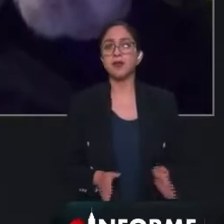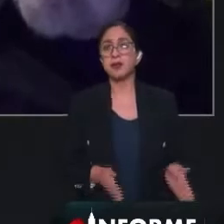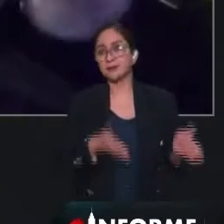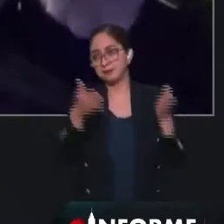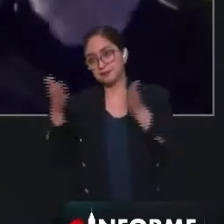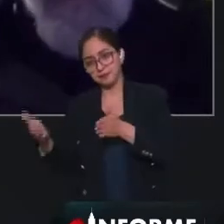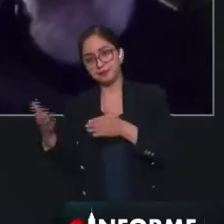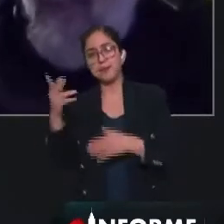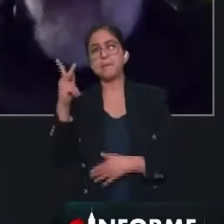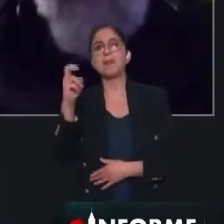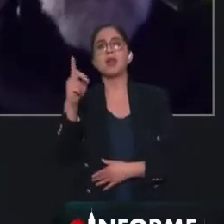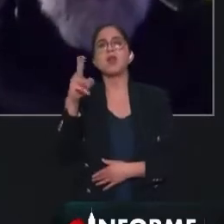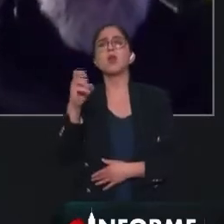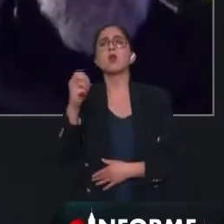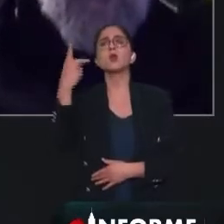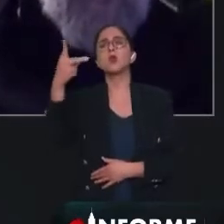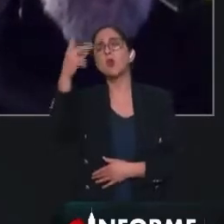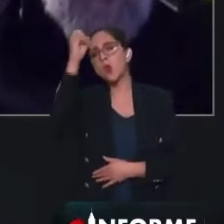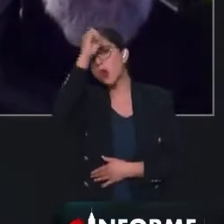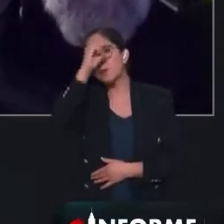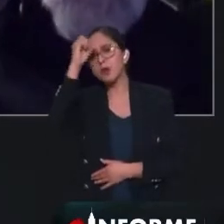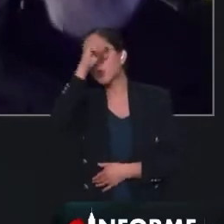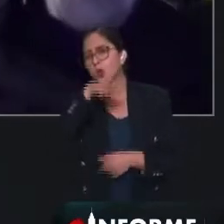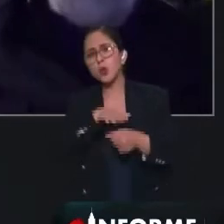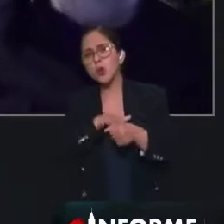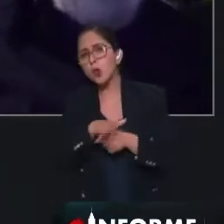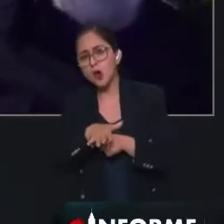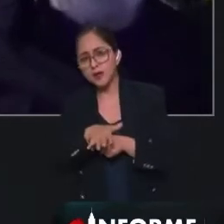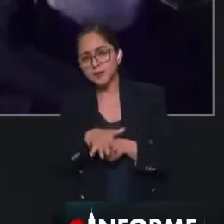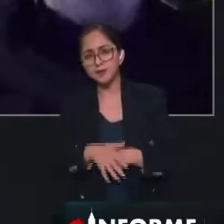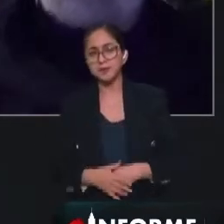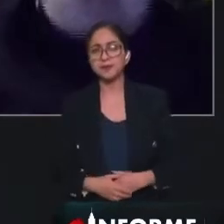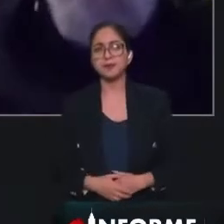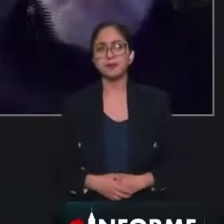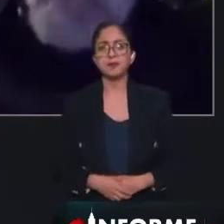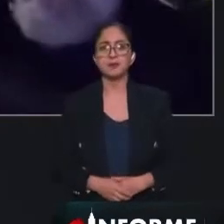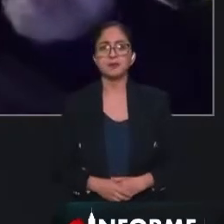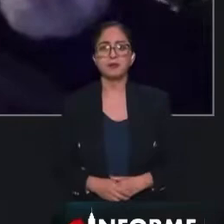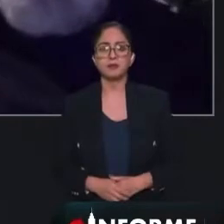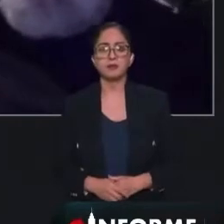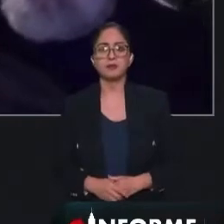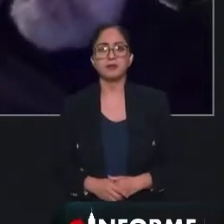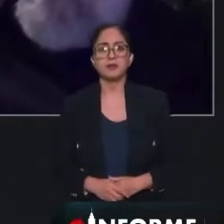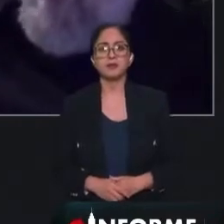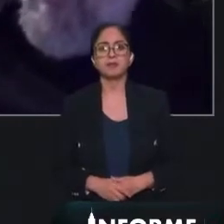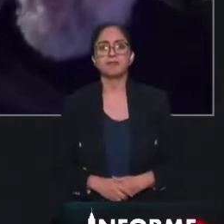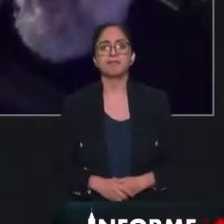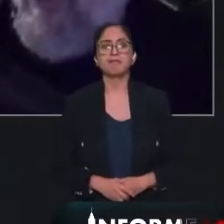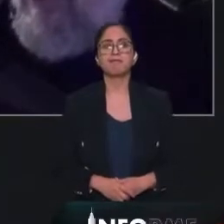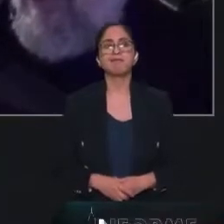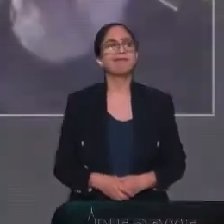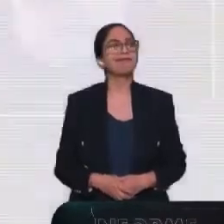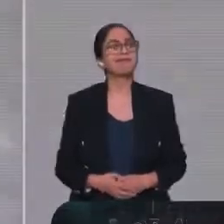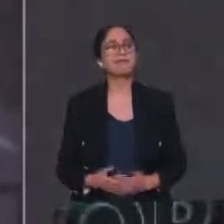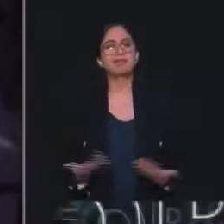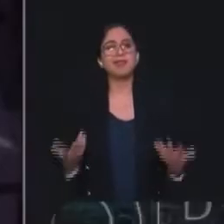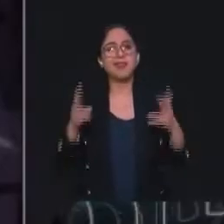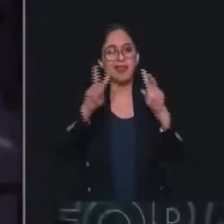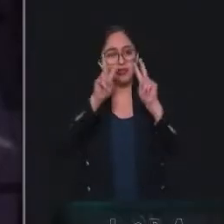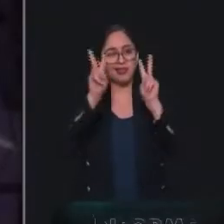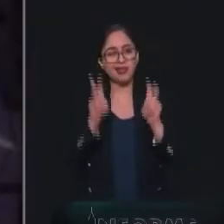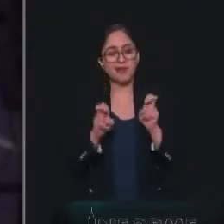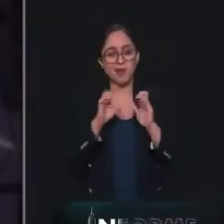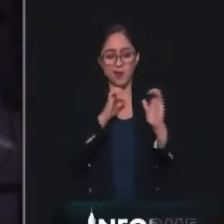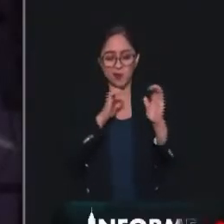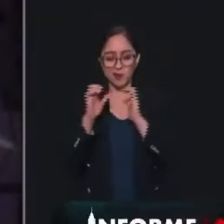Híjole, es un berenjenal el asunto de la comunicación. Sí, yo siempre pensé que tendría que haber